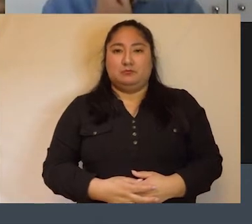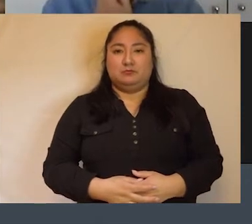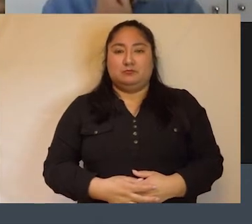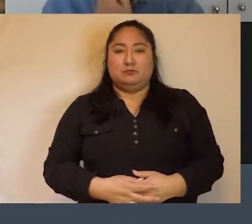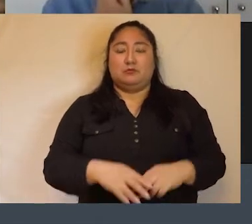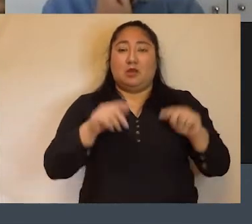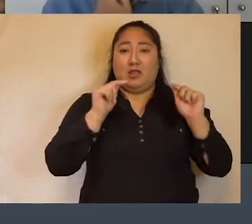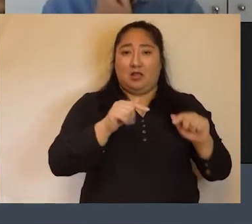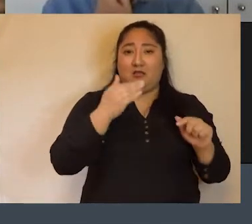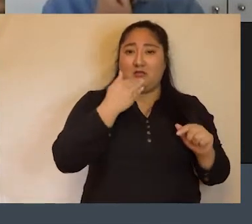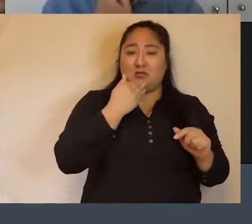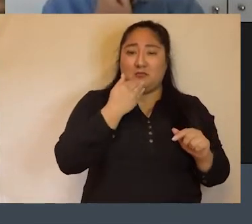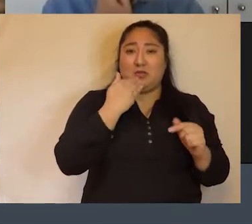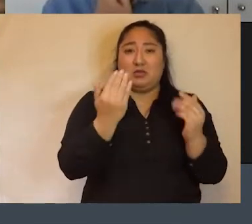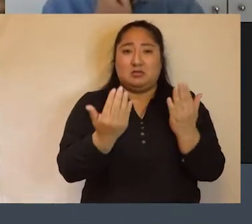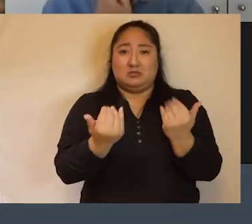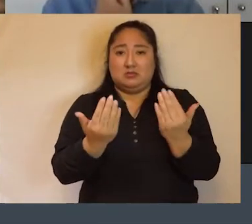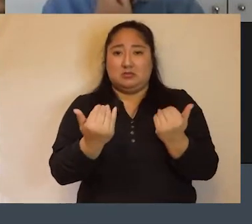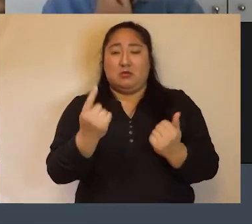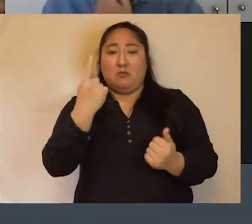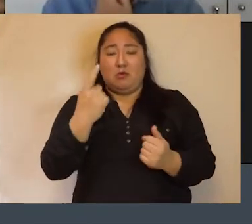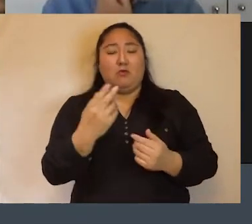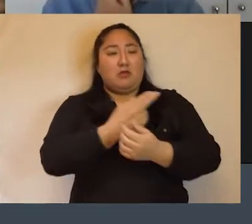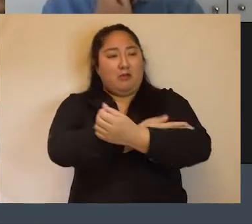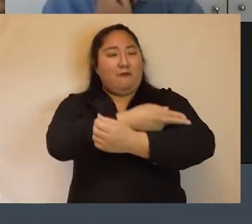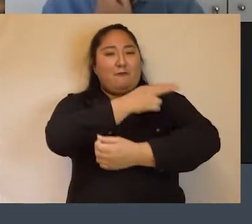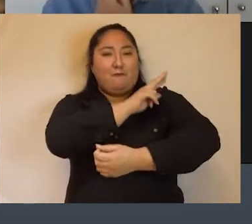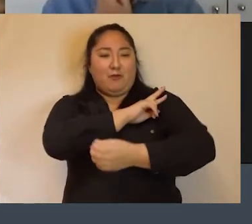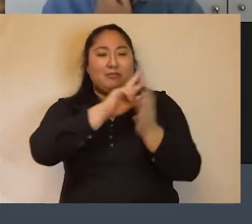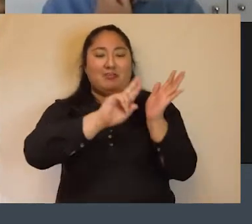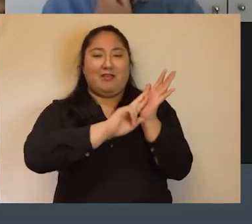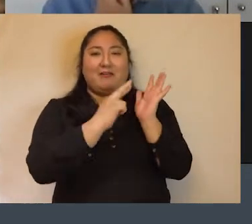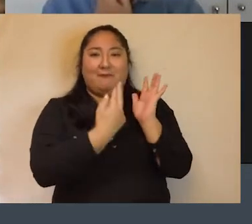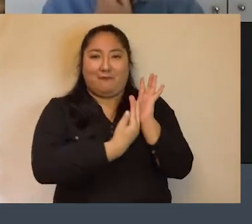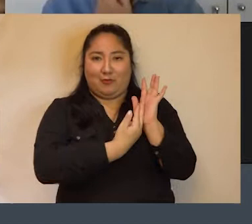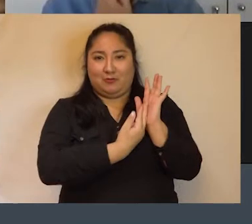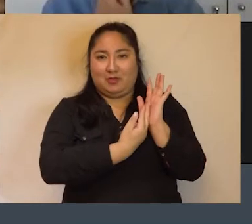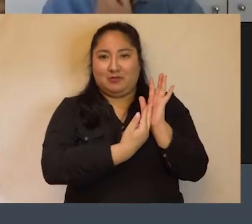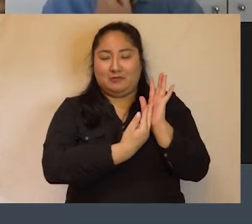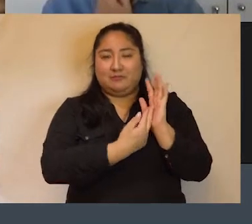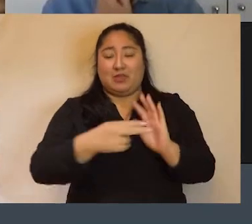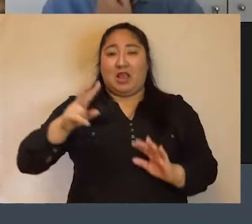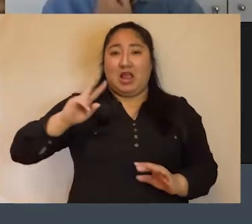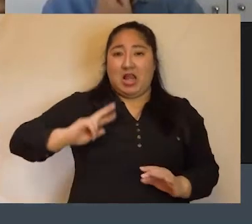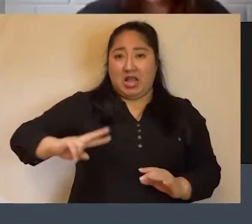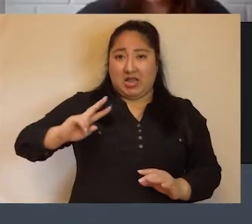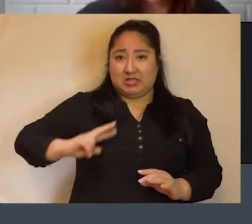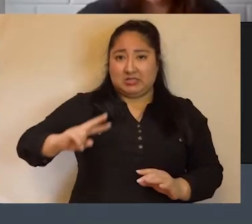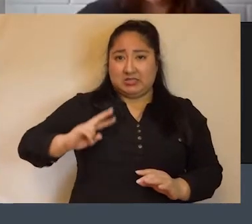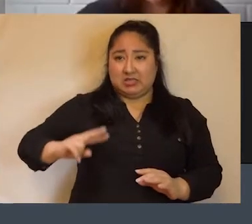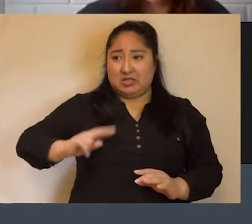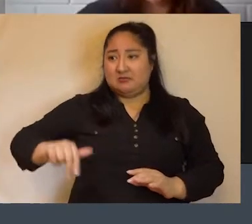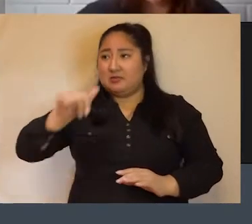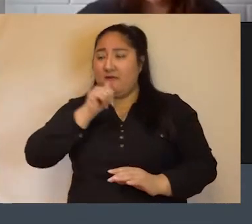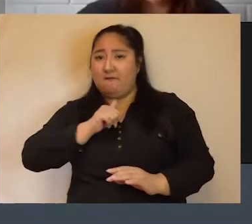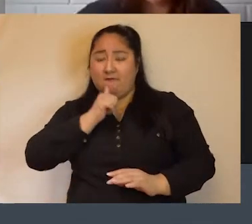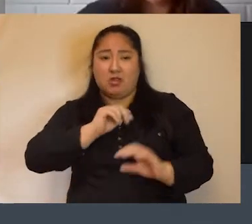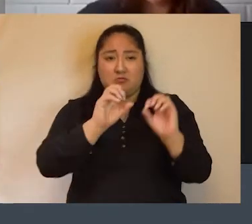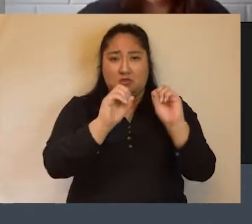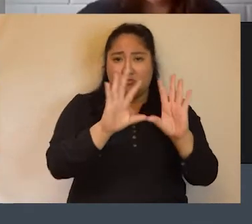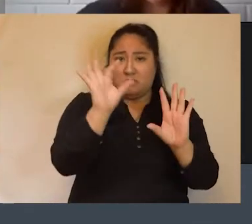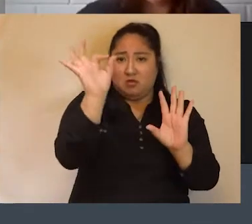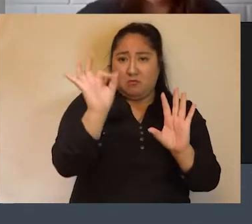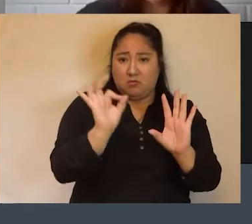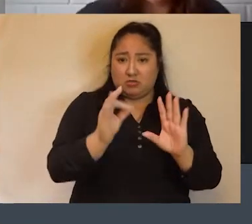que seguir creciendo. De ahí entonces que necesitemos una fuerte reforma al sistema, ¿sí? La tasa de cotización es insuficiente,